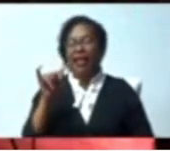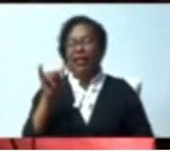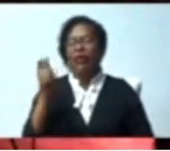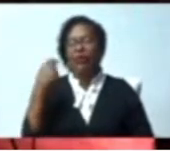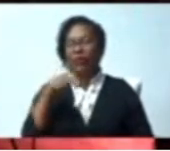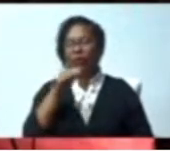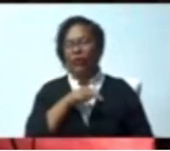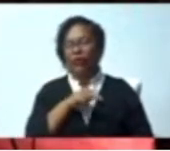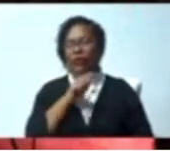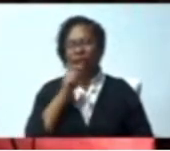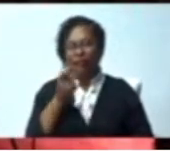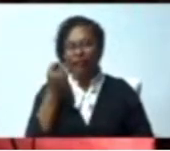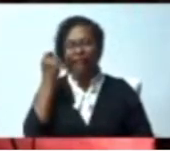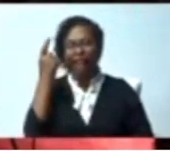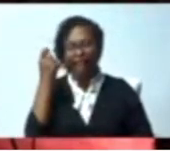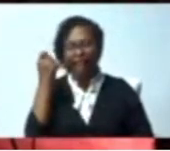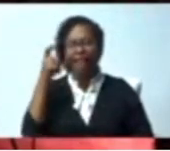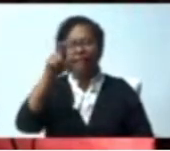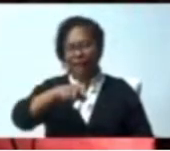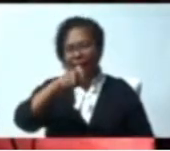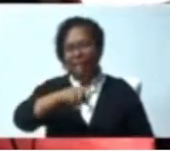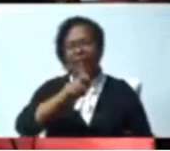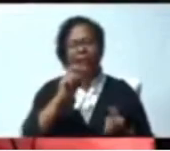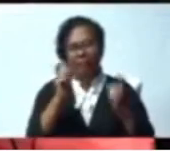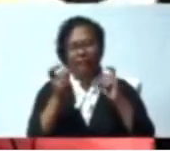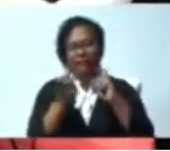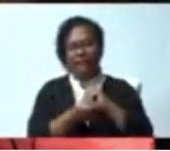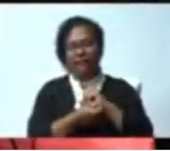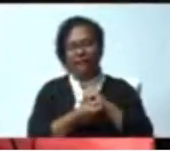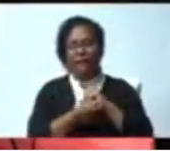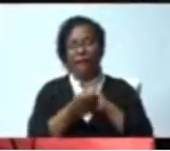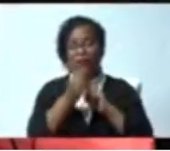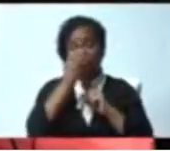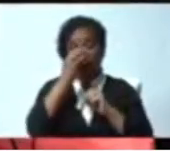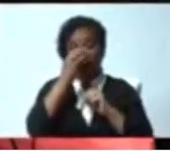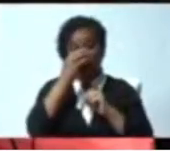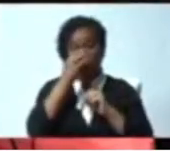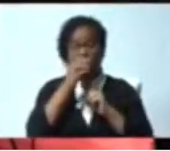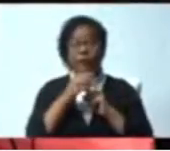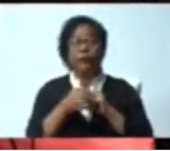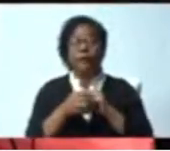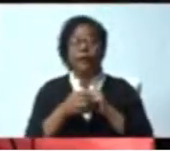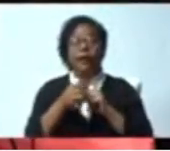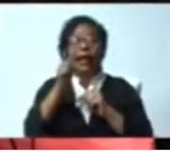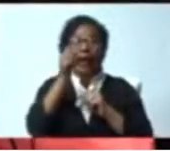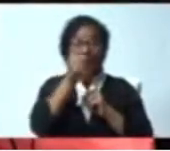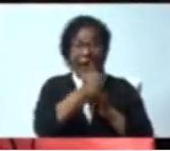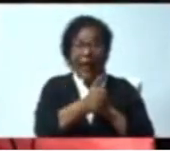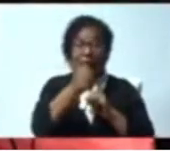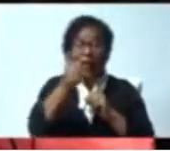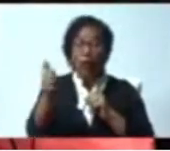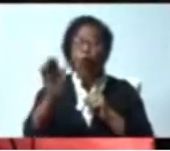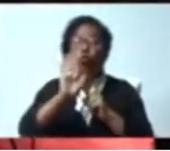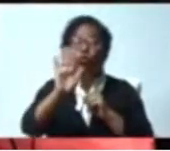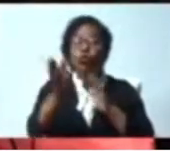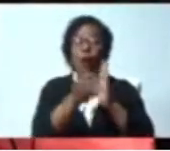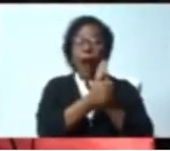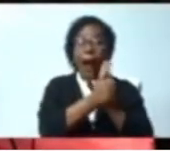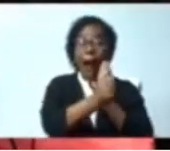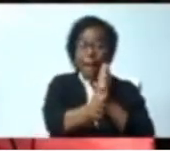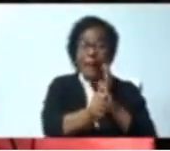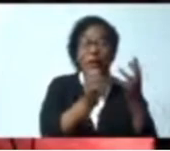nosotros entendíamos que debió tomarse en cuenta en el estudio de esta